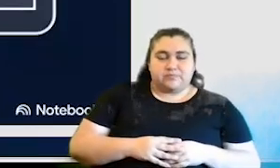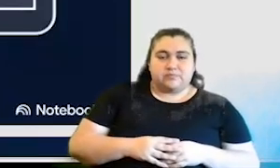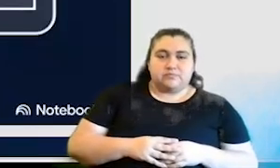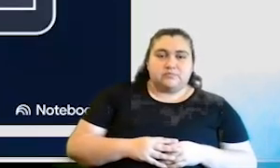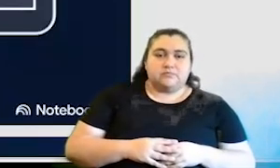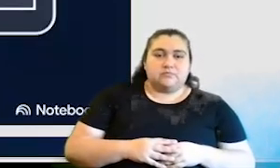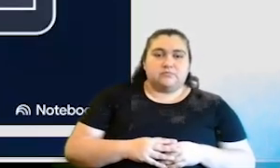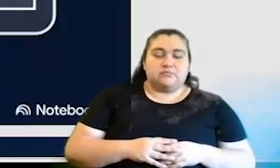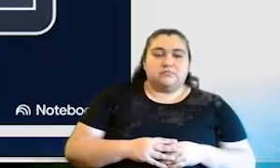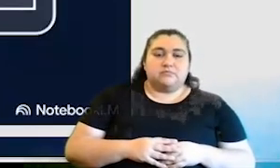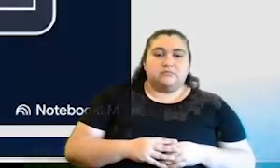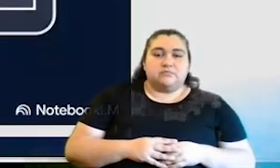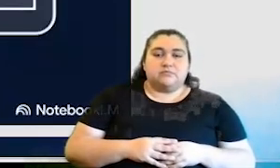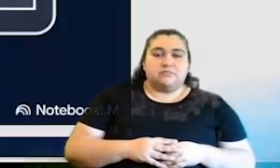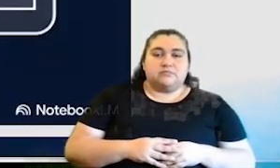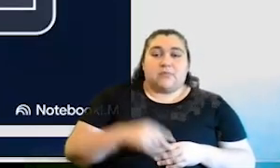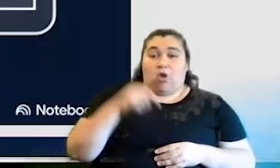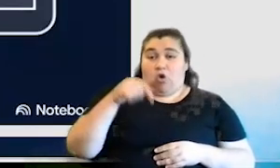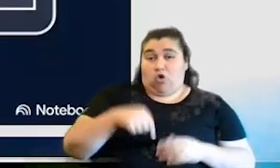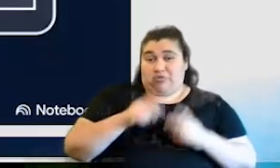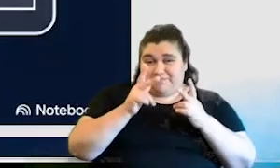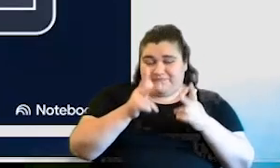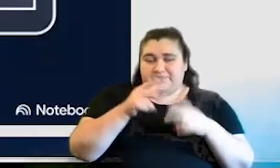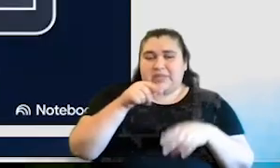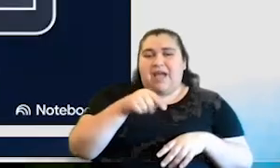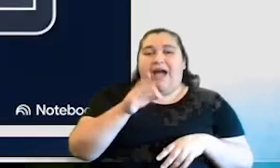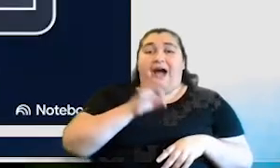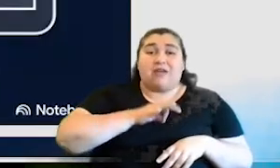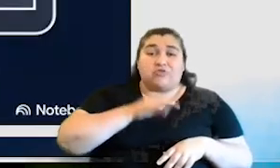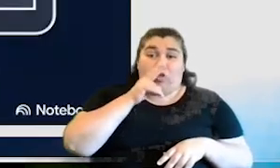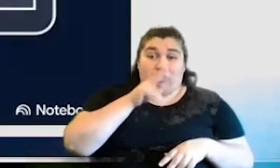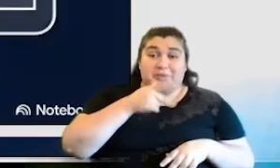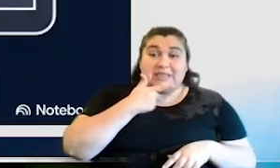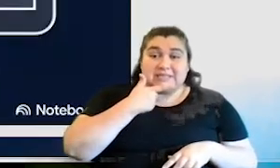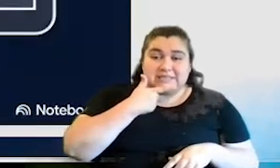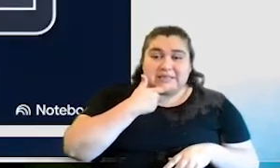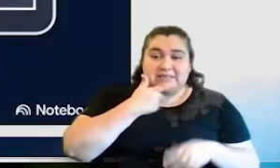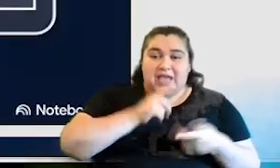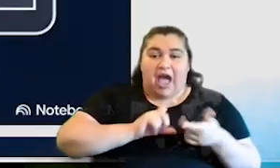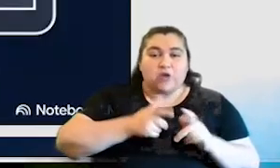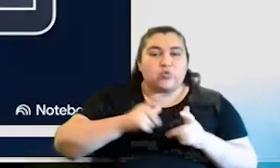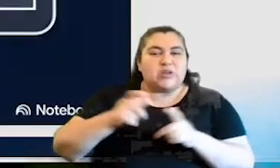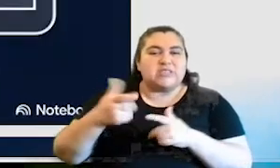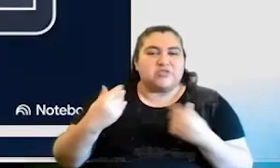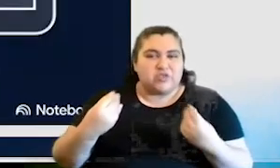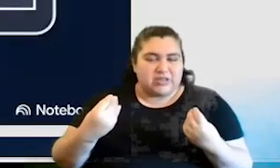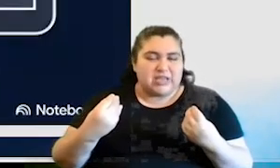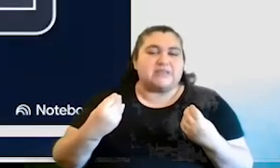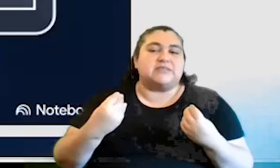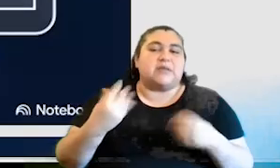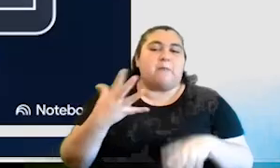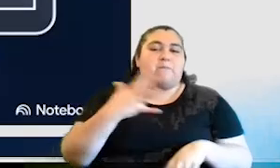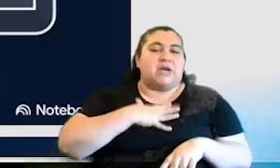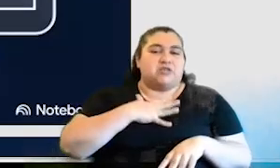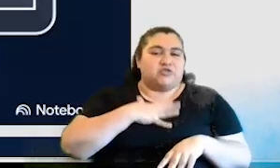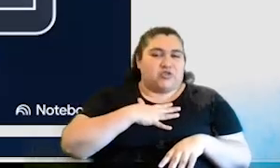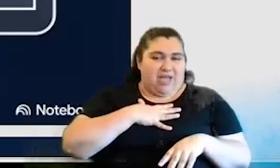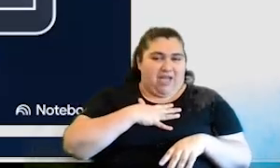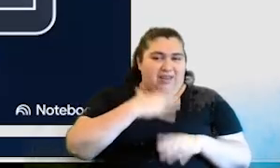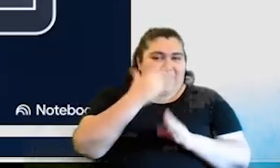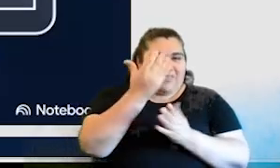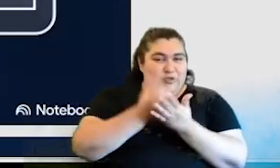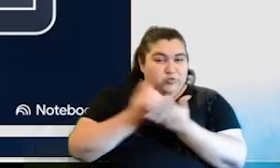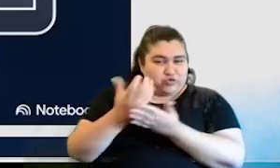Hoy dijimos que desde el año 2017 se estaba actualizando lo que eran las deducciones personales, la